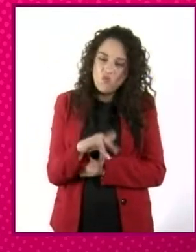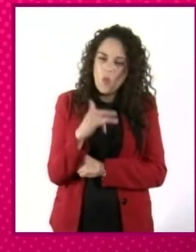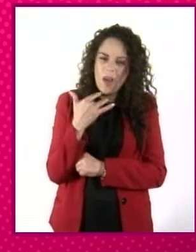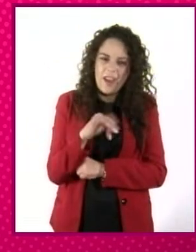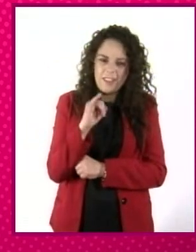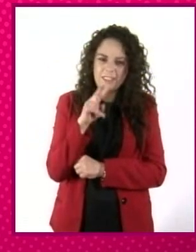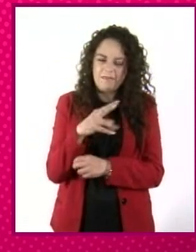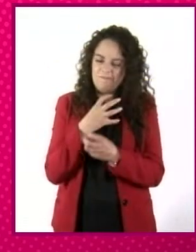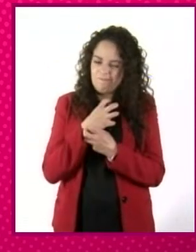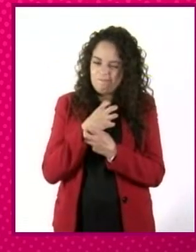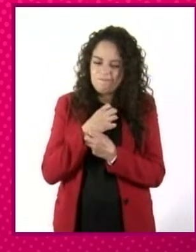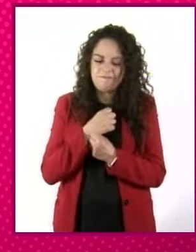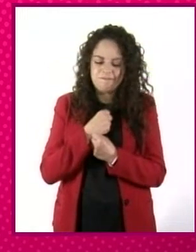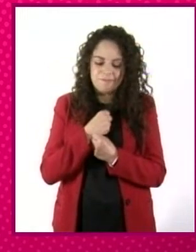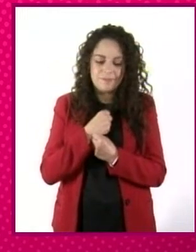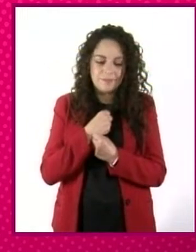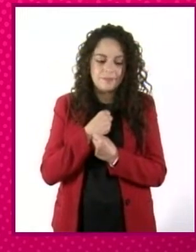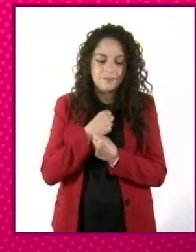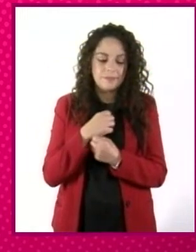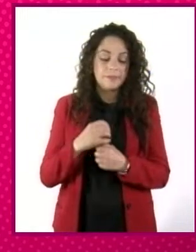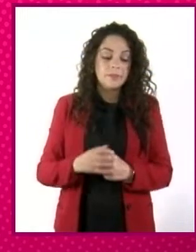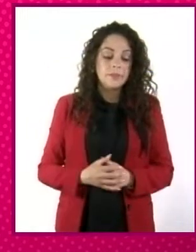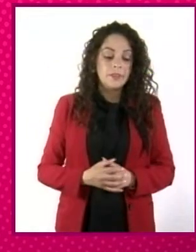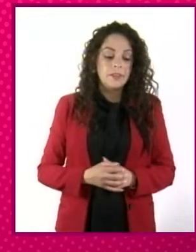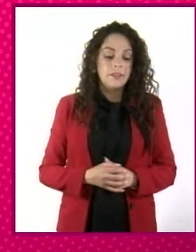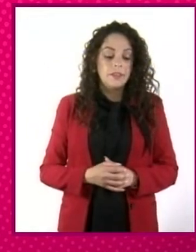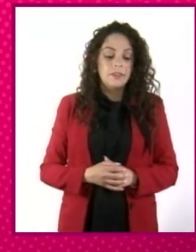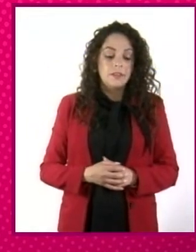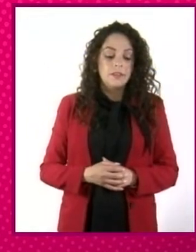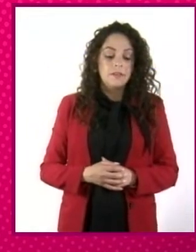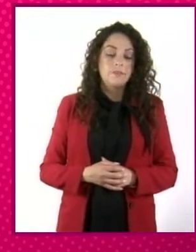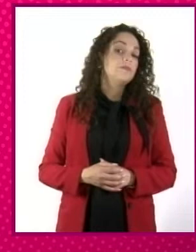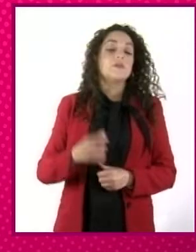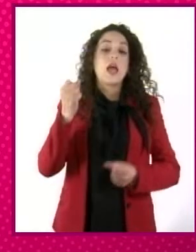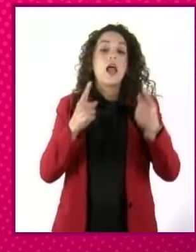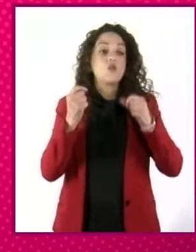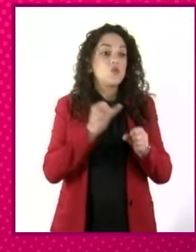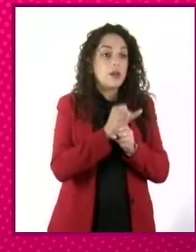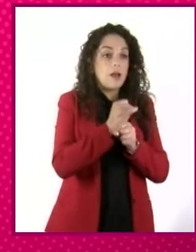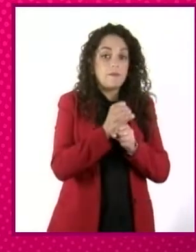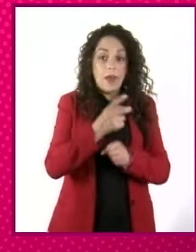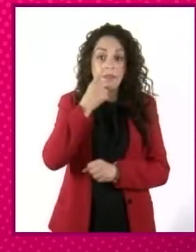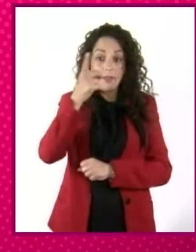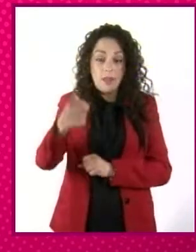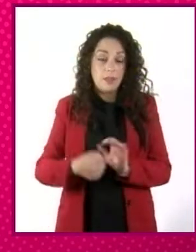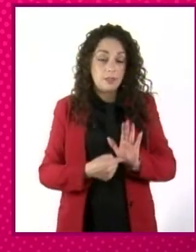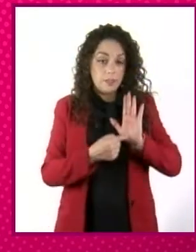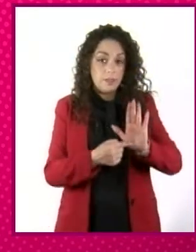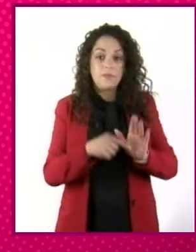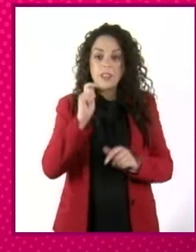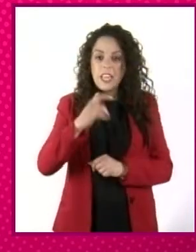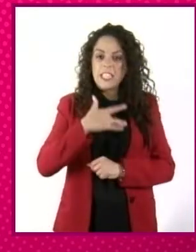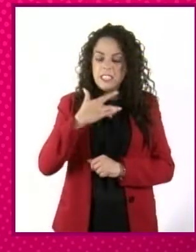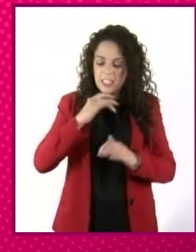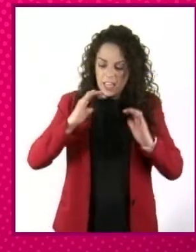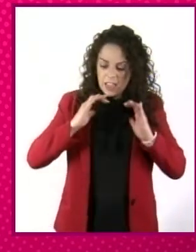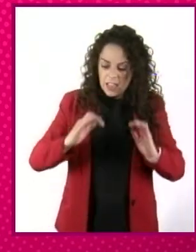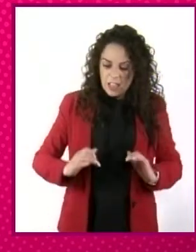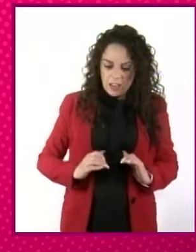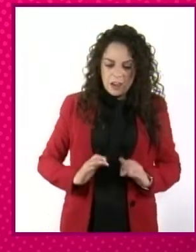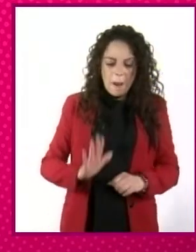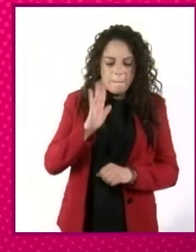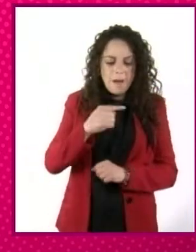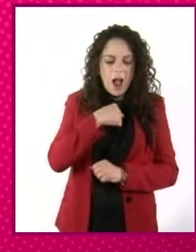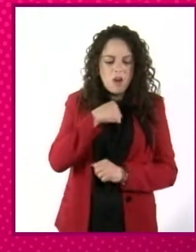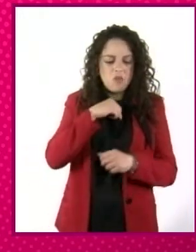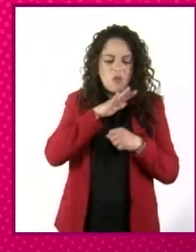De hecho, hay investigaciones que dicen que cuando lo que uno siente como corporalmente, eso que se te aprieta el